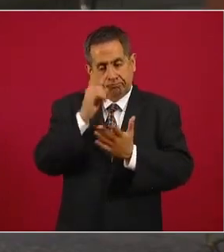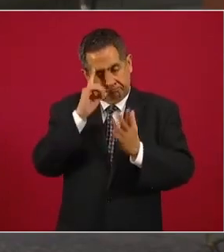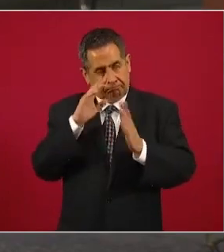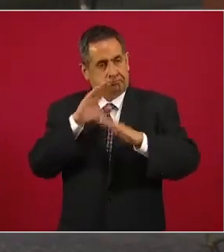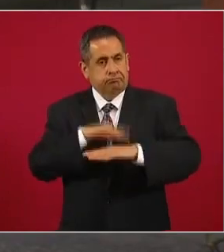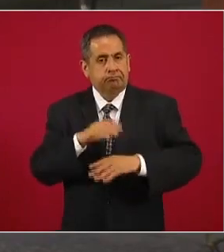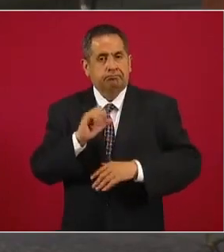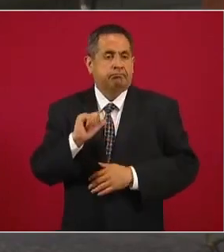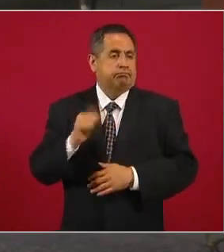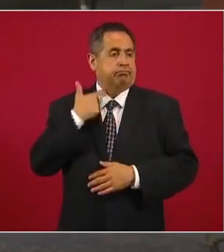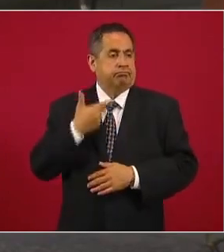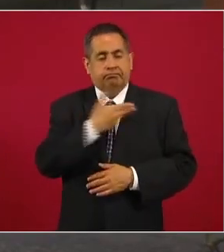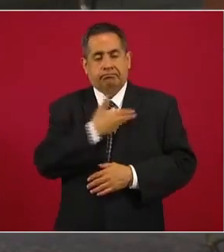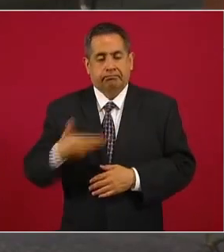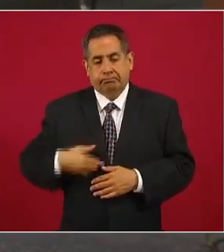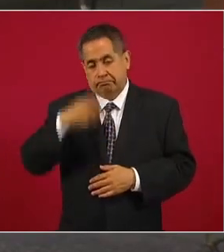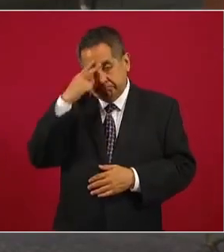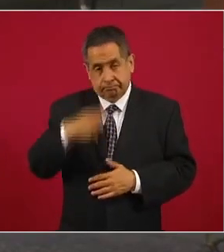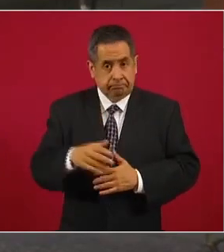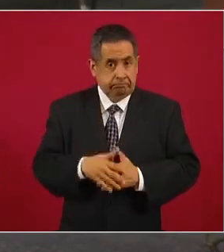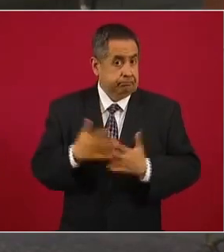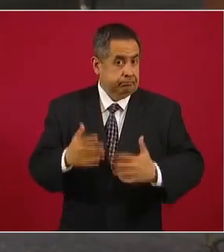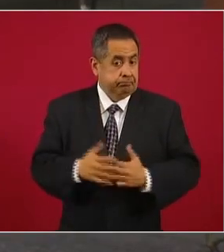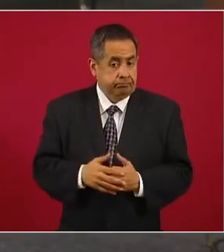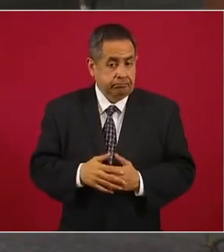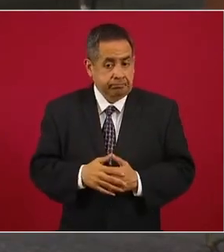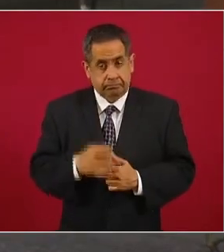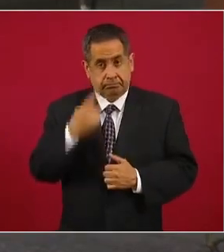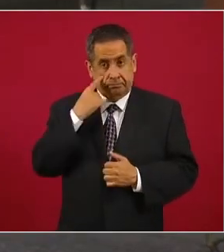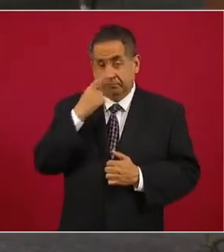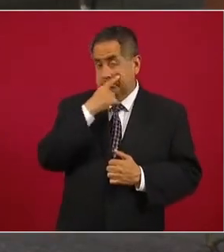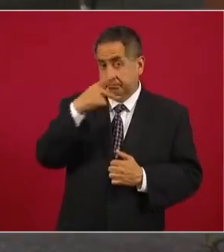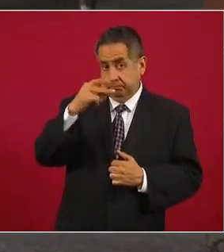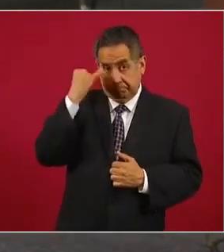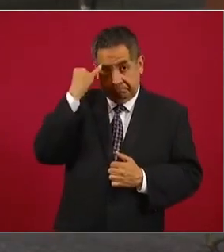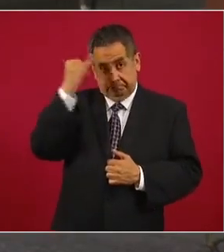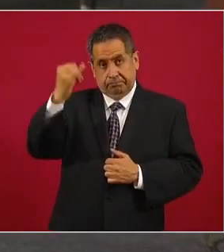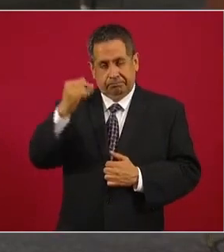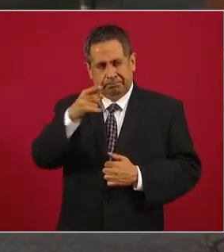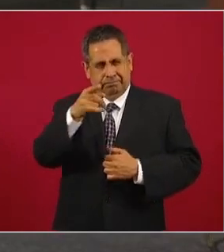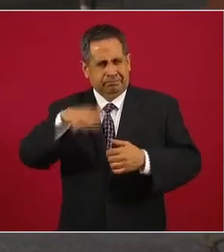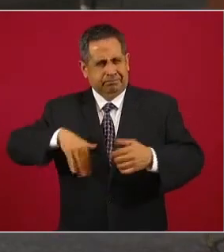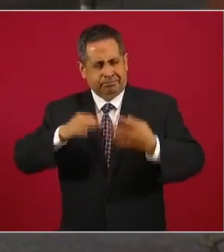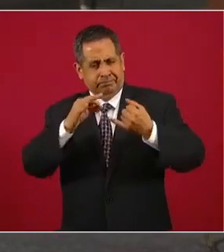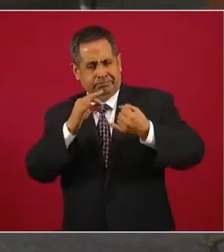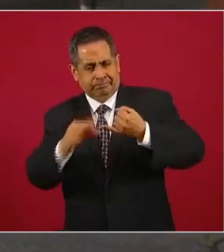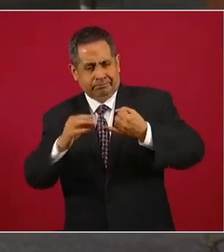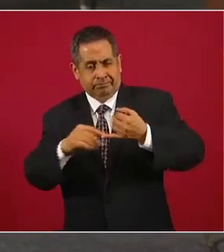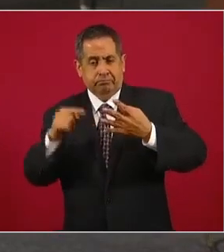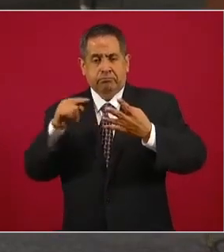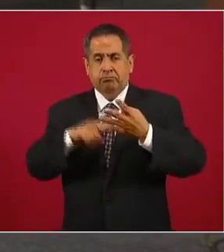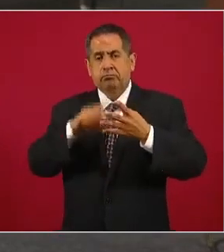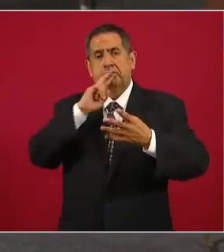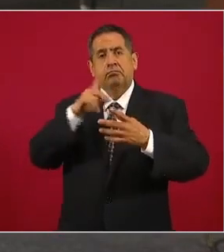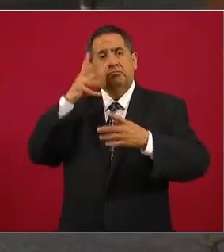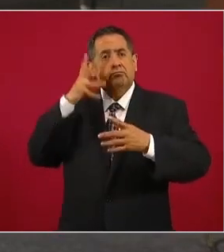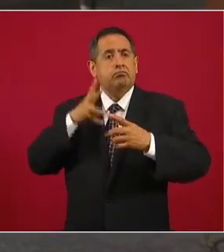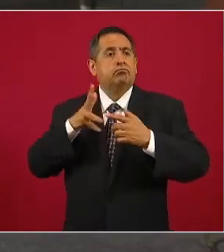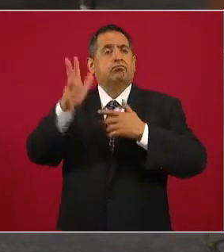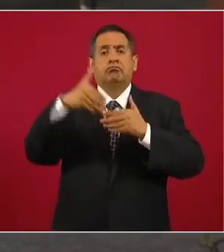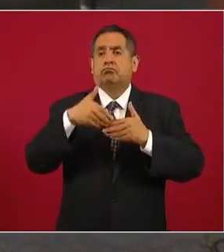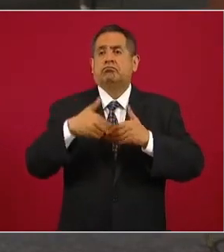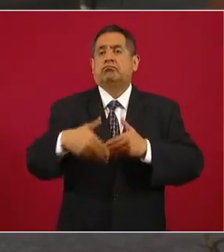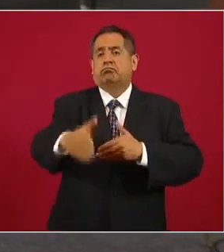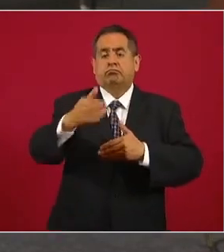los expresidentes de México. ¿Esto va más con su punto de vista del punto final y de ver hacia adelante? ¿Genera que